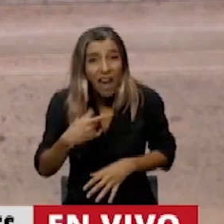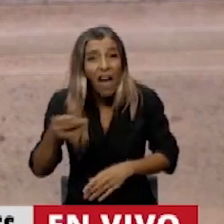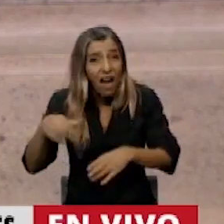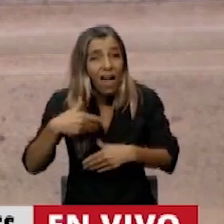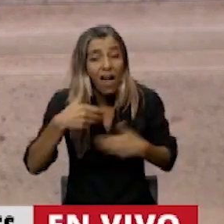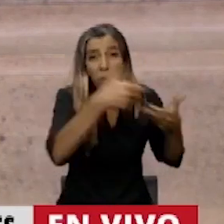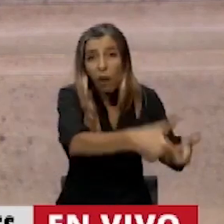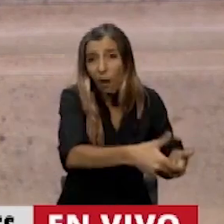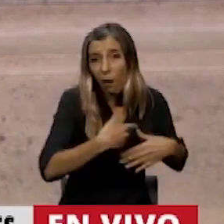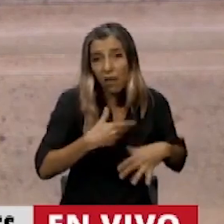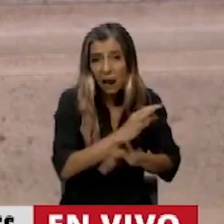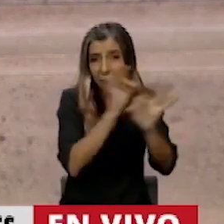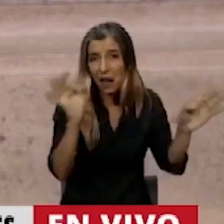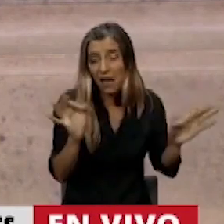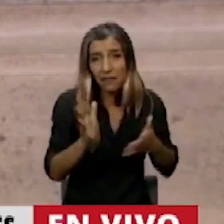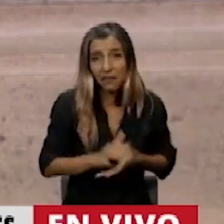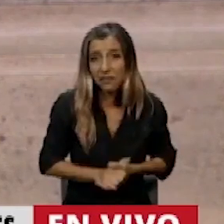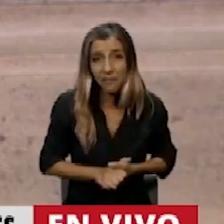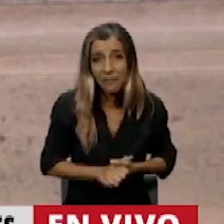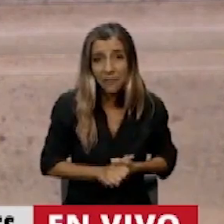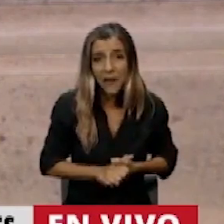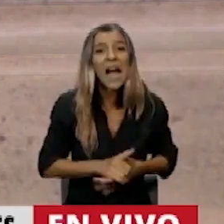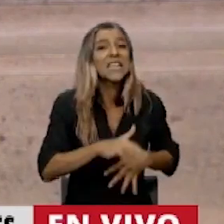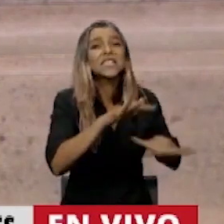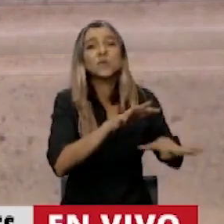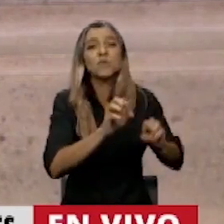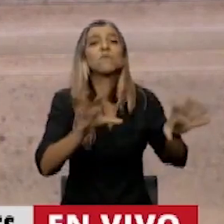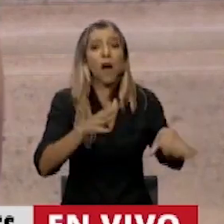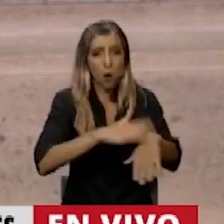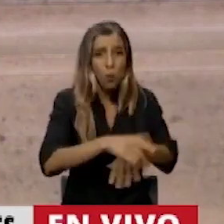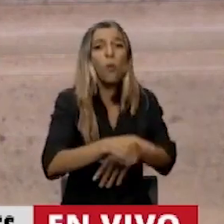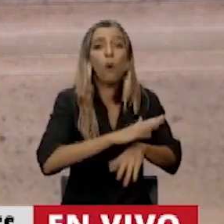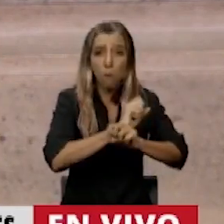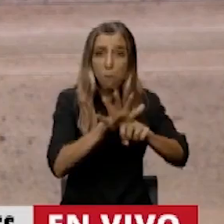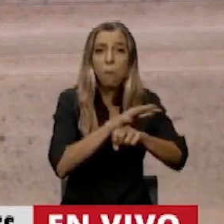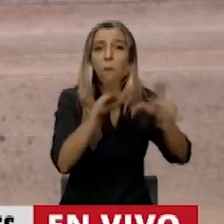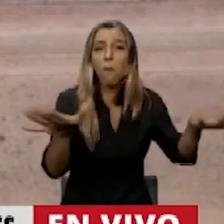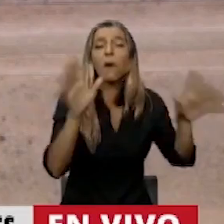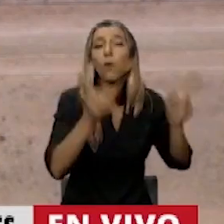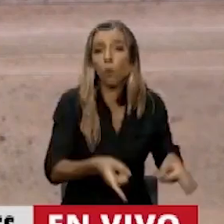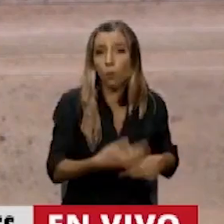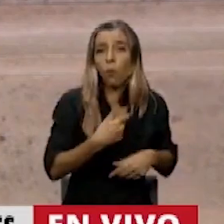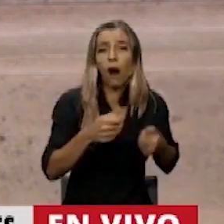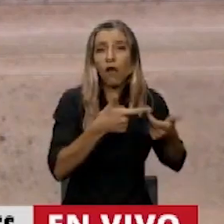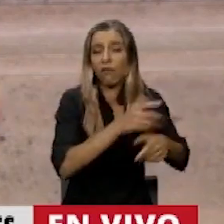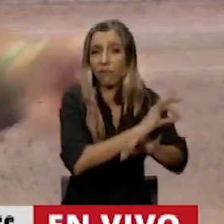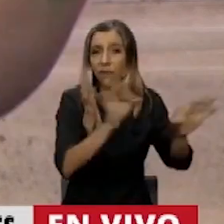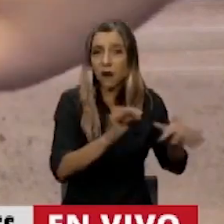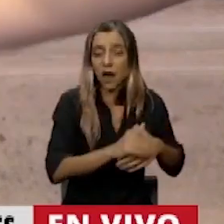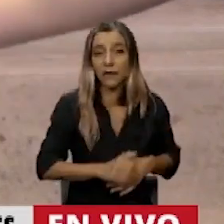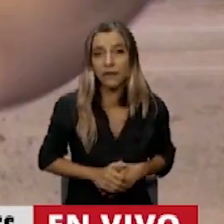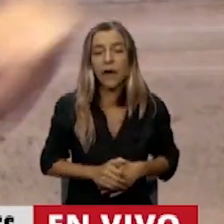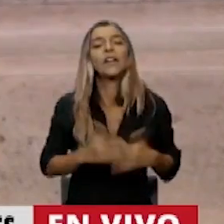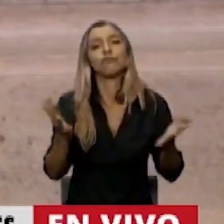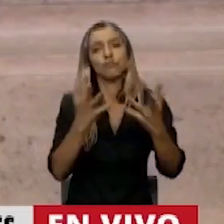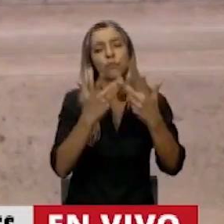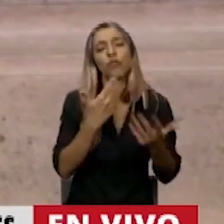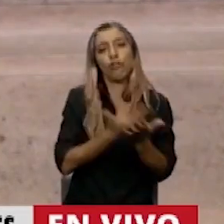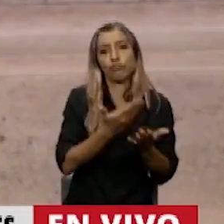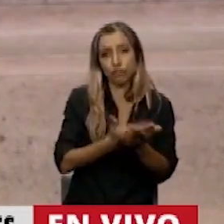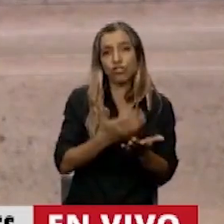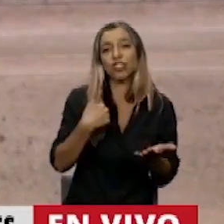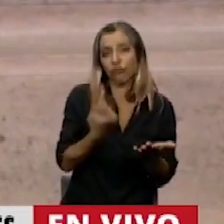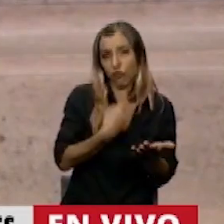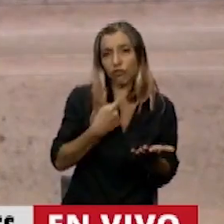pandemia. Les voy a leer solamente una comparación entre el proyecto del Frente de Izquierda y este devaluado proyecto